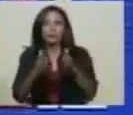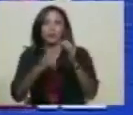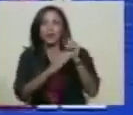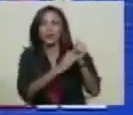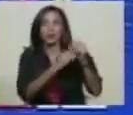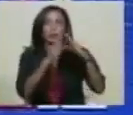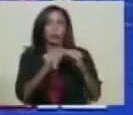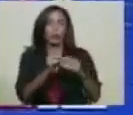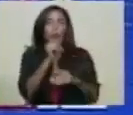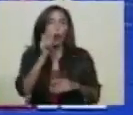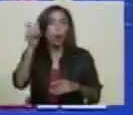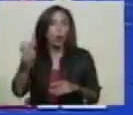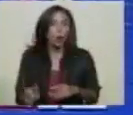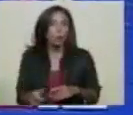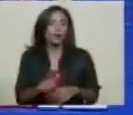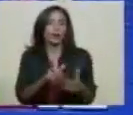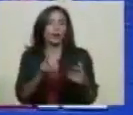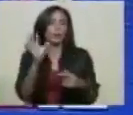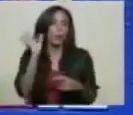Compañeros,